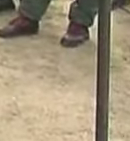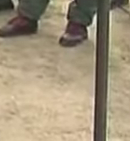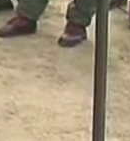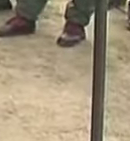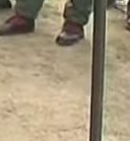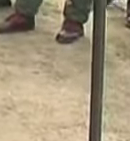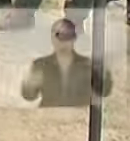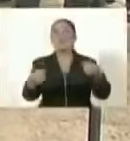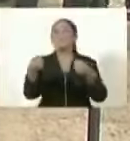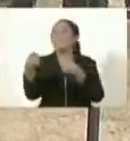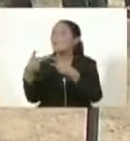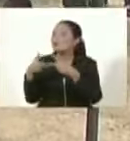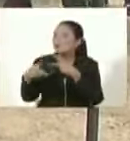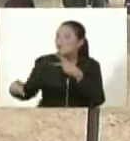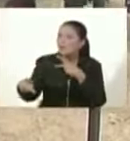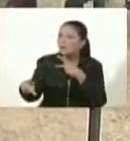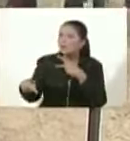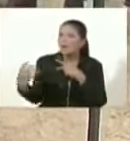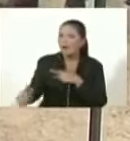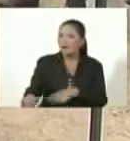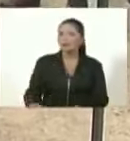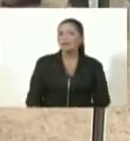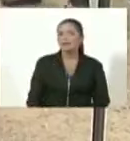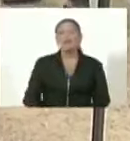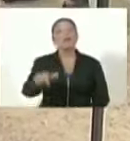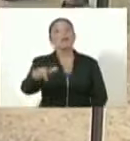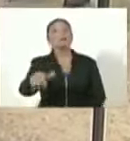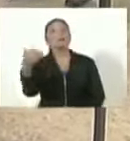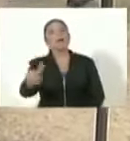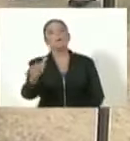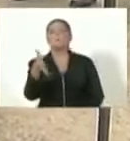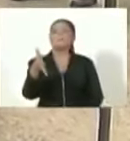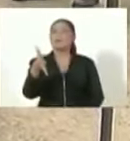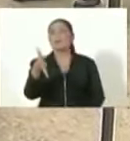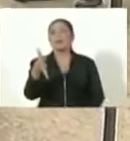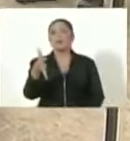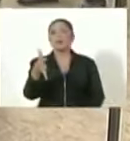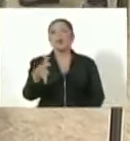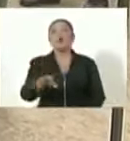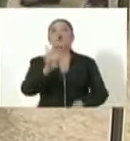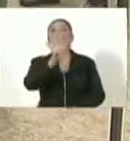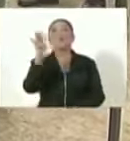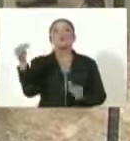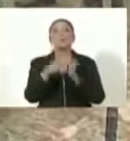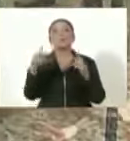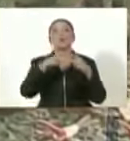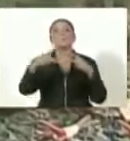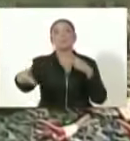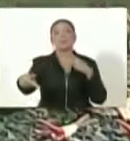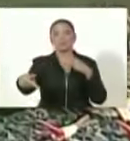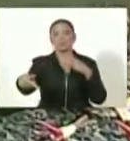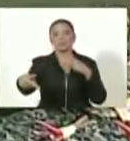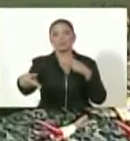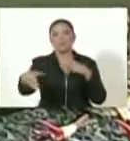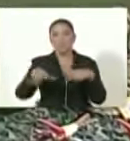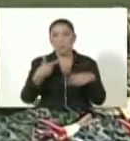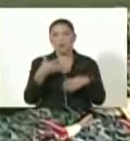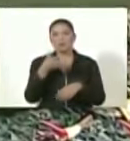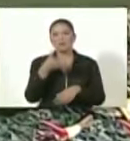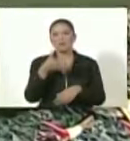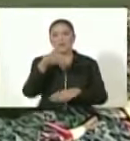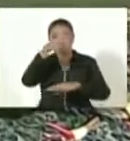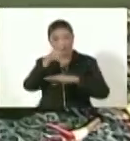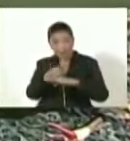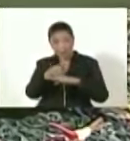¿Cuántos kilómetros? 600. No, este tiene una capacidad de 4.000 metros con el cañón de